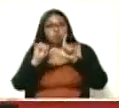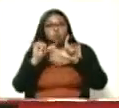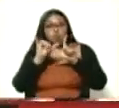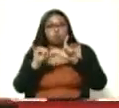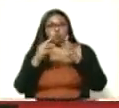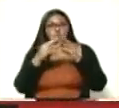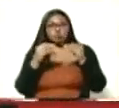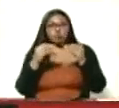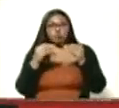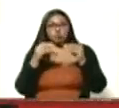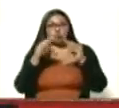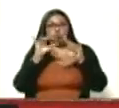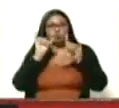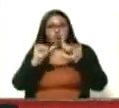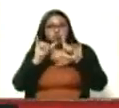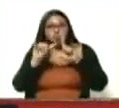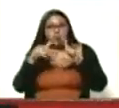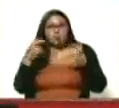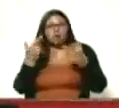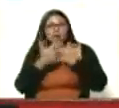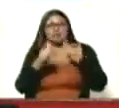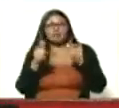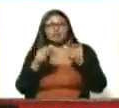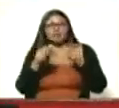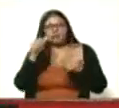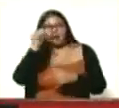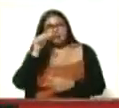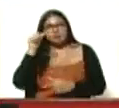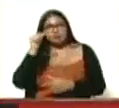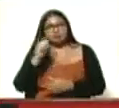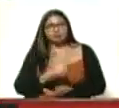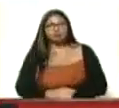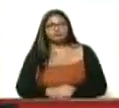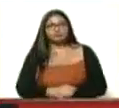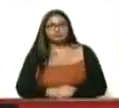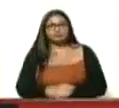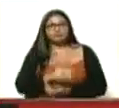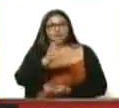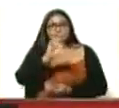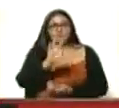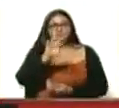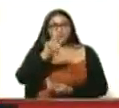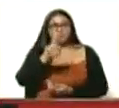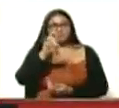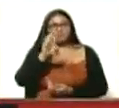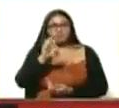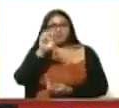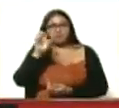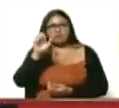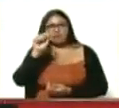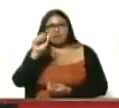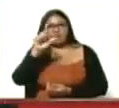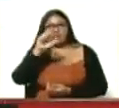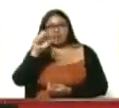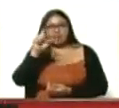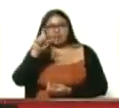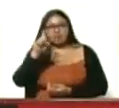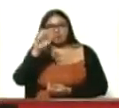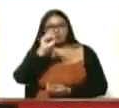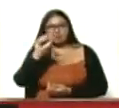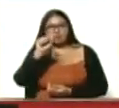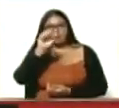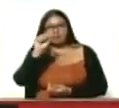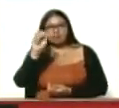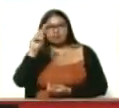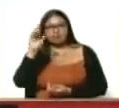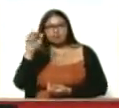idiomas posibles. Está colgado en el canal de YouTube, el canal se llama Free Alexa App. Sí, correcto. Perfecto, se pueden verlo allí. Un documental, yo tuve la